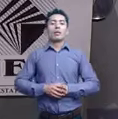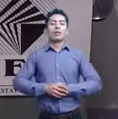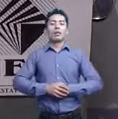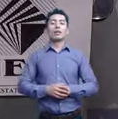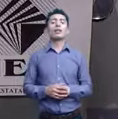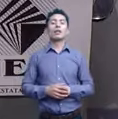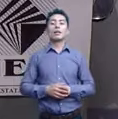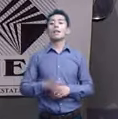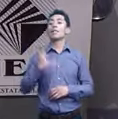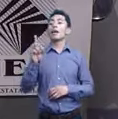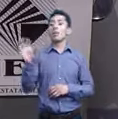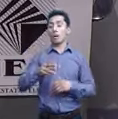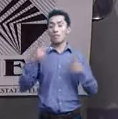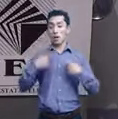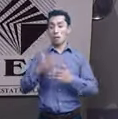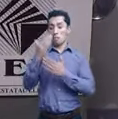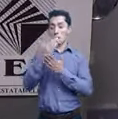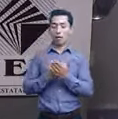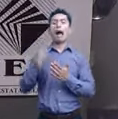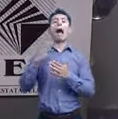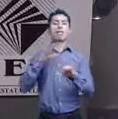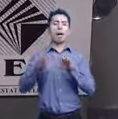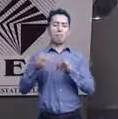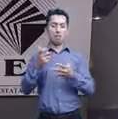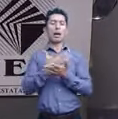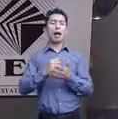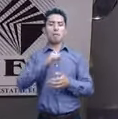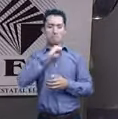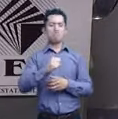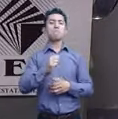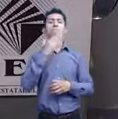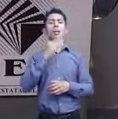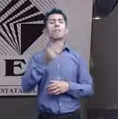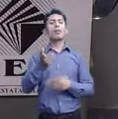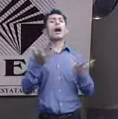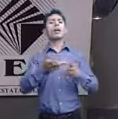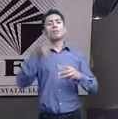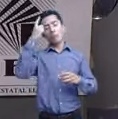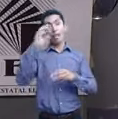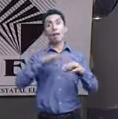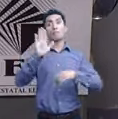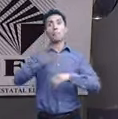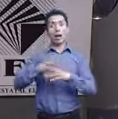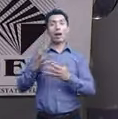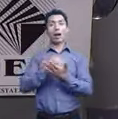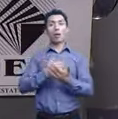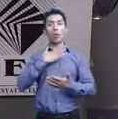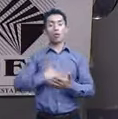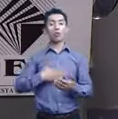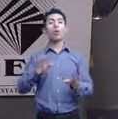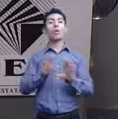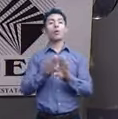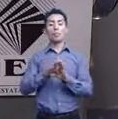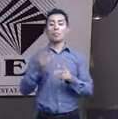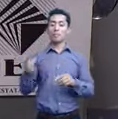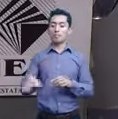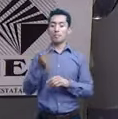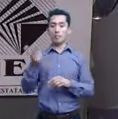Menos del 30% de la población cuenta con trabajos bien remunerados. ¿Qué harán para incrementar empleos dignos? Para